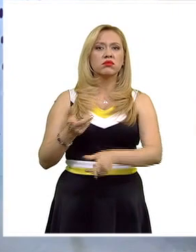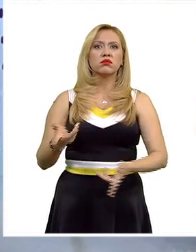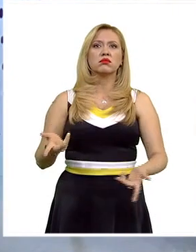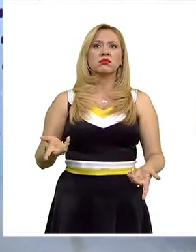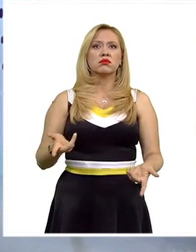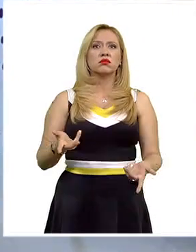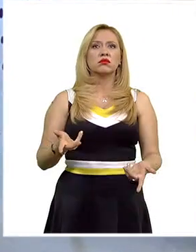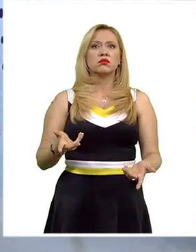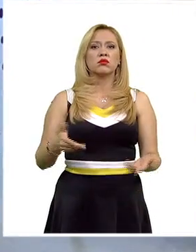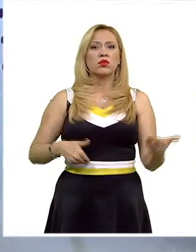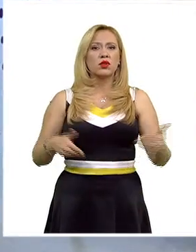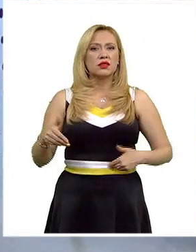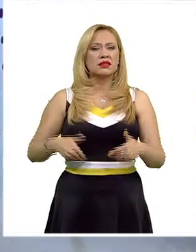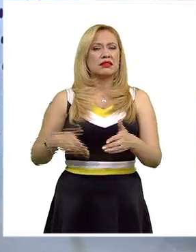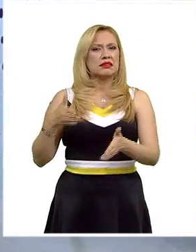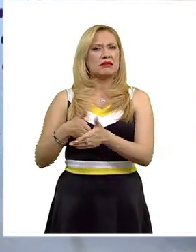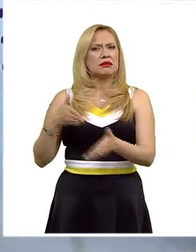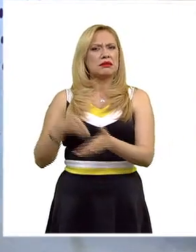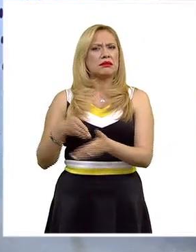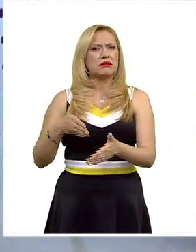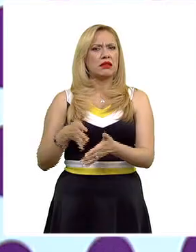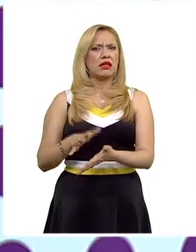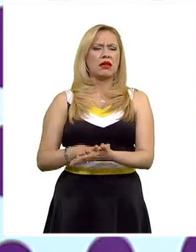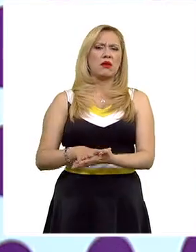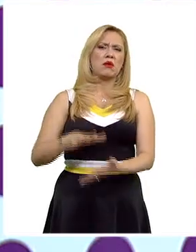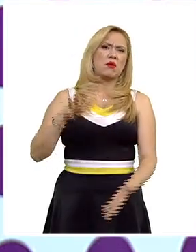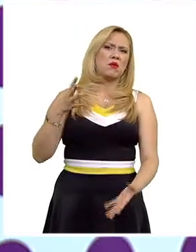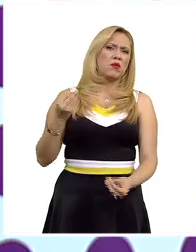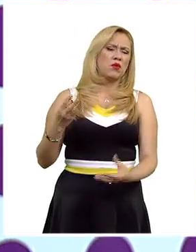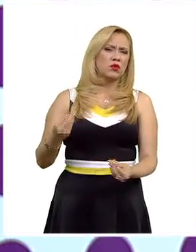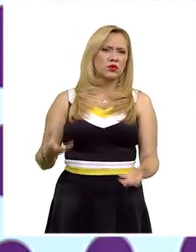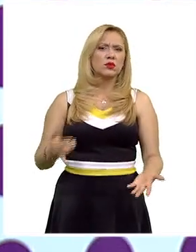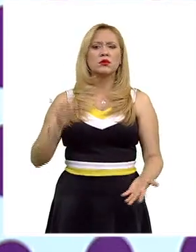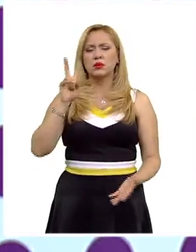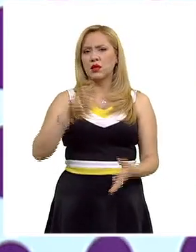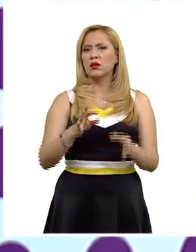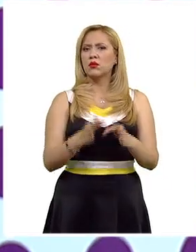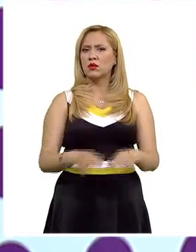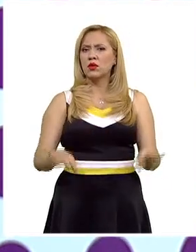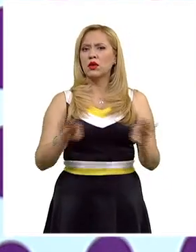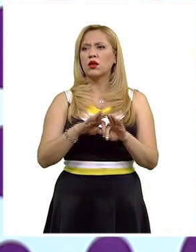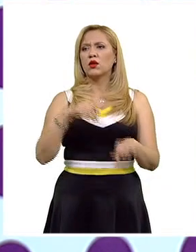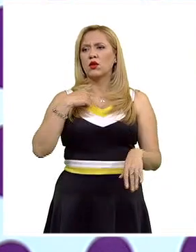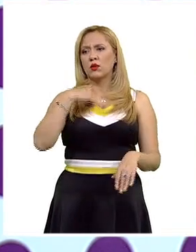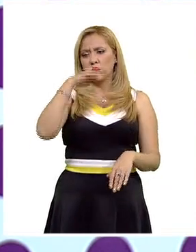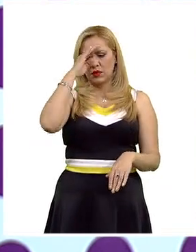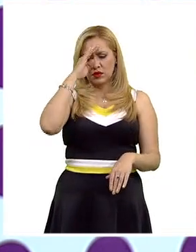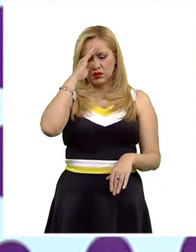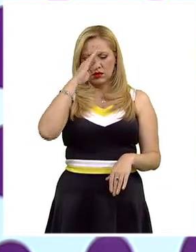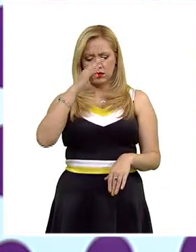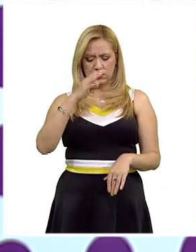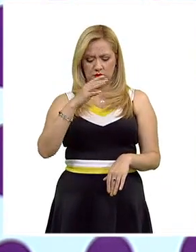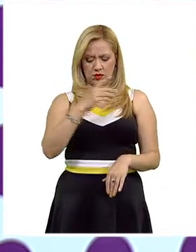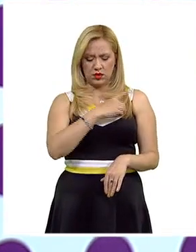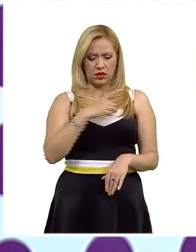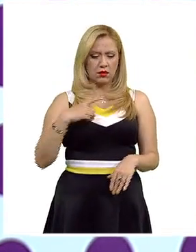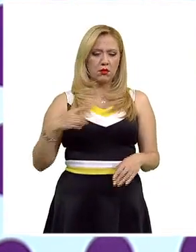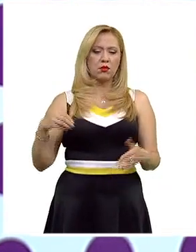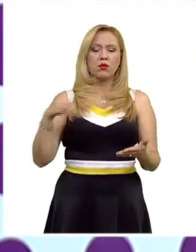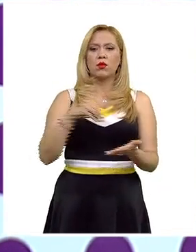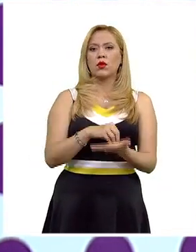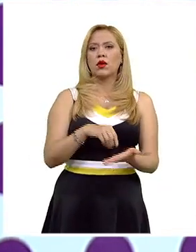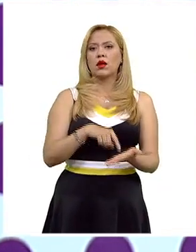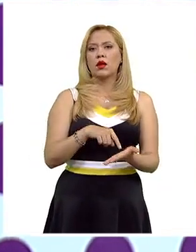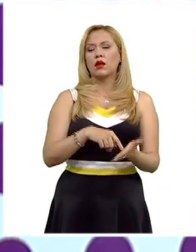pues de persecución casi, ¿no? Entonces sí que hay efectos importantes y me parece que tendría que incorporarse eso dentro